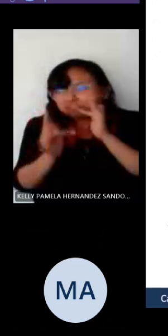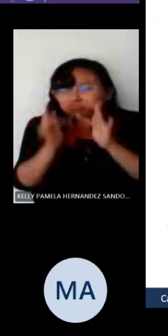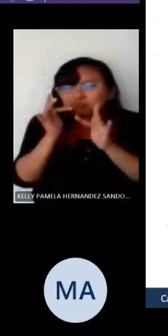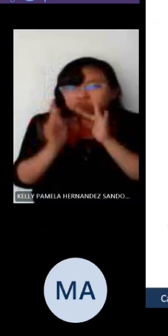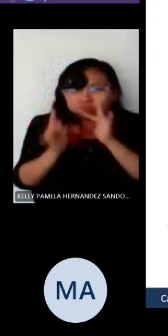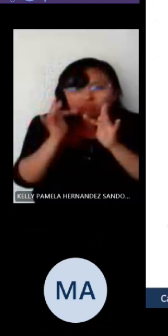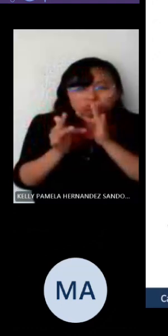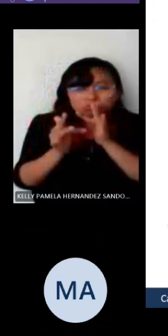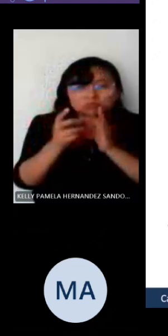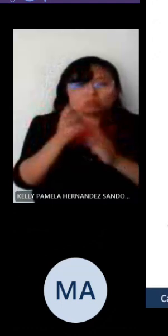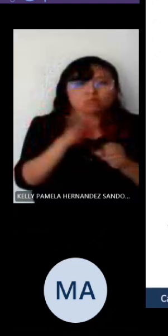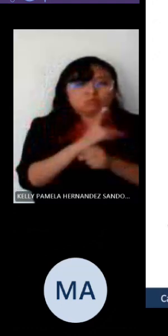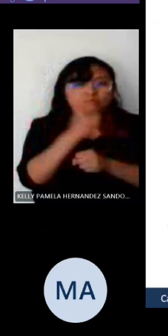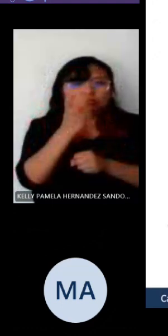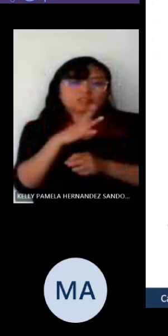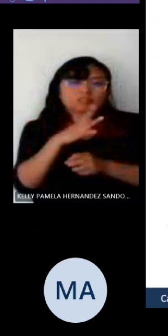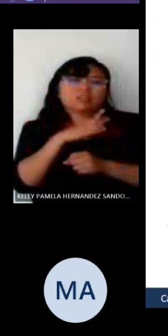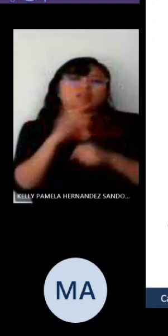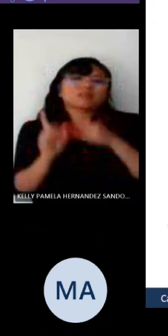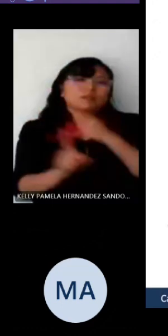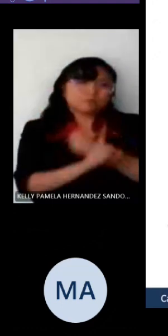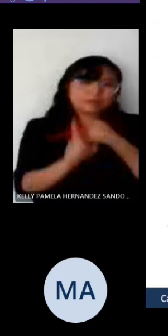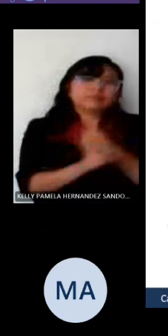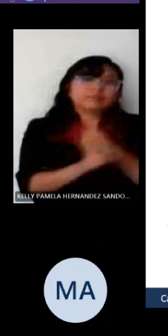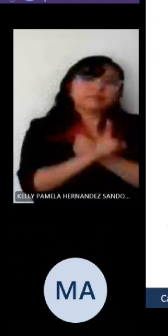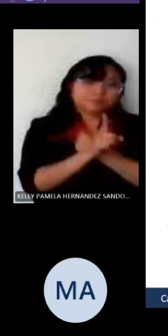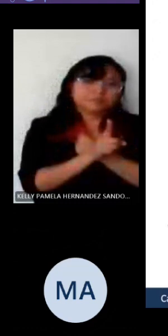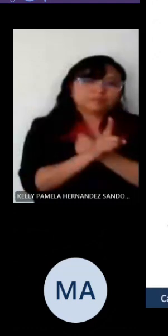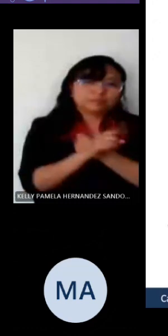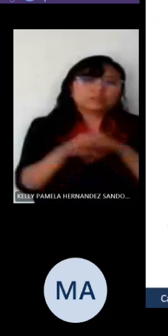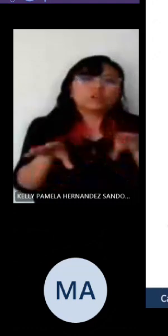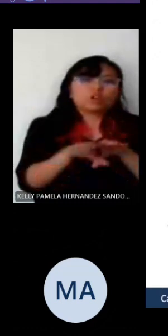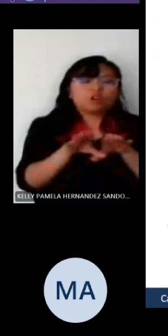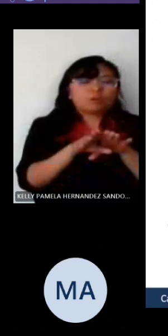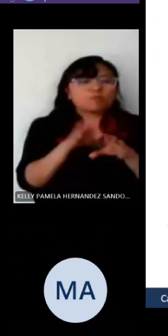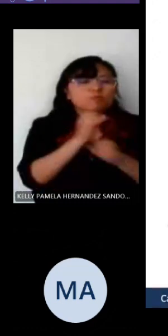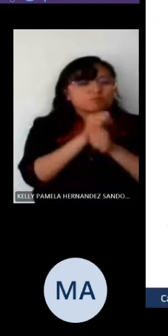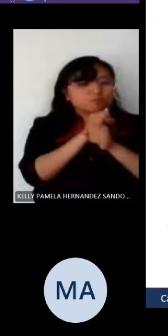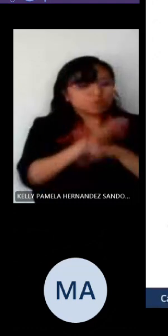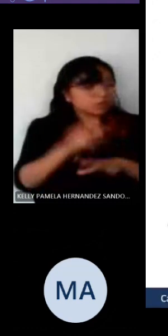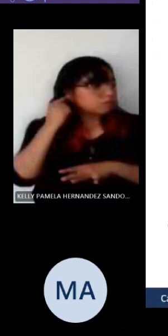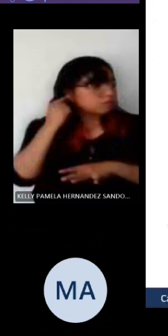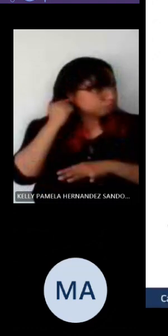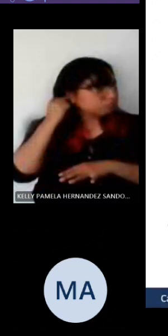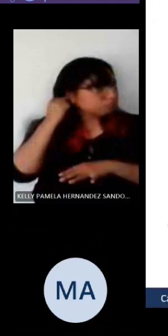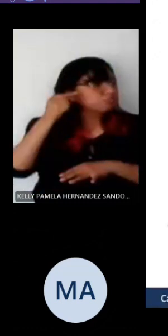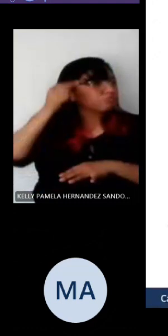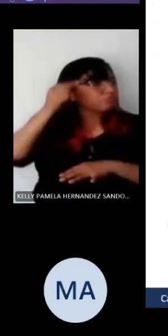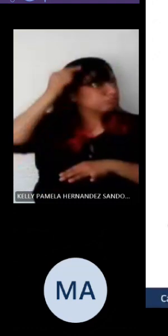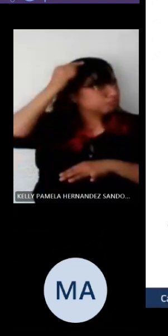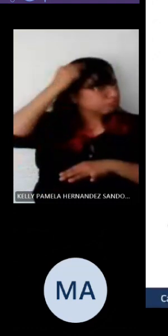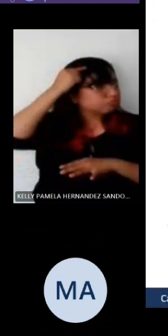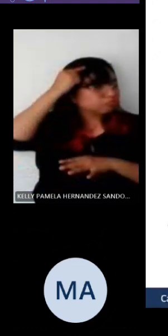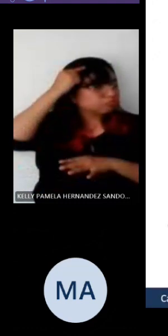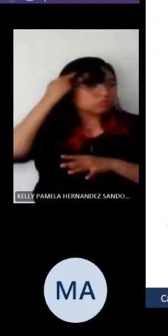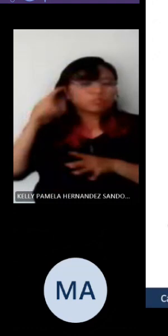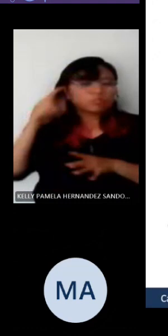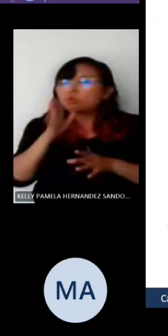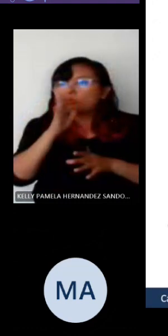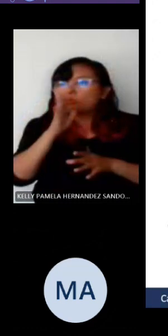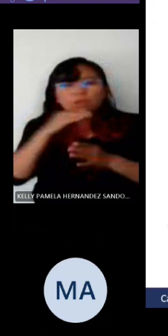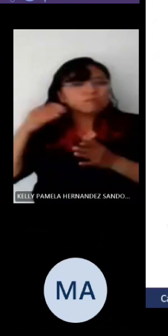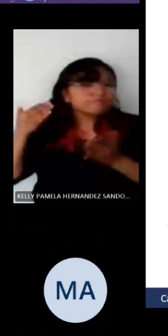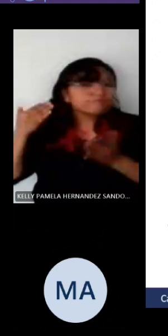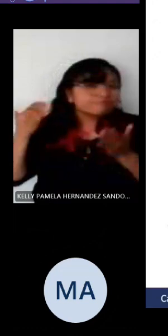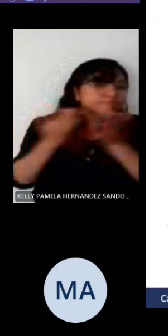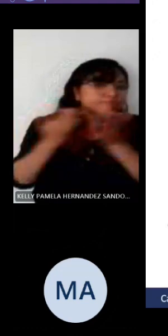hacen estos defectos en el flujo del tráfico de las proteínas y en el flujo de la información que